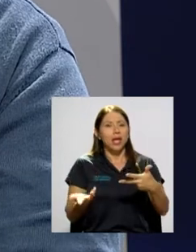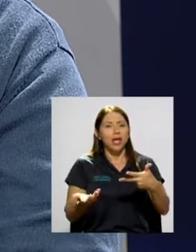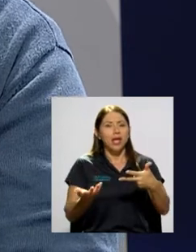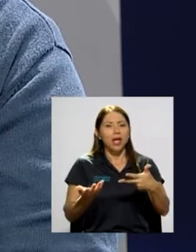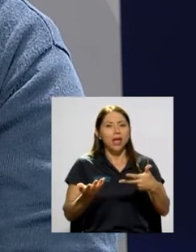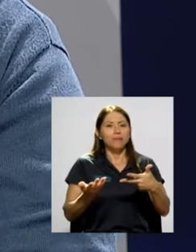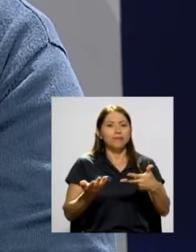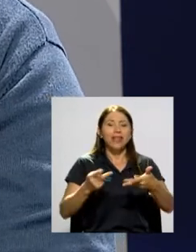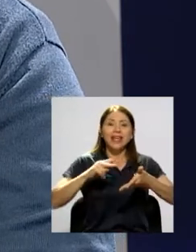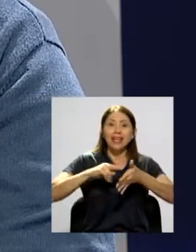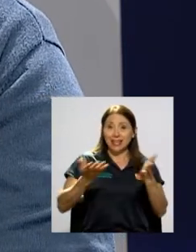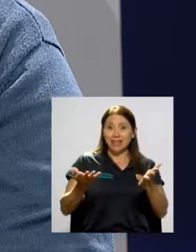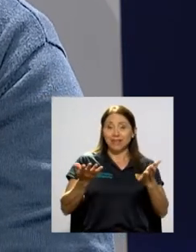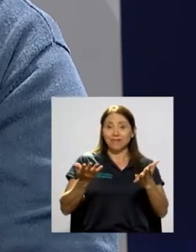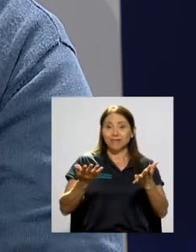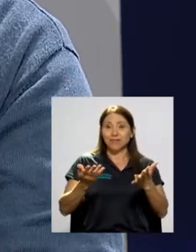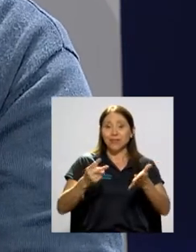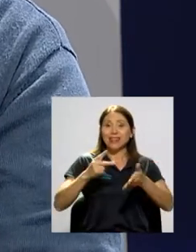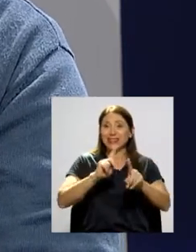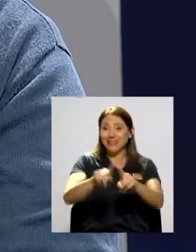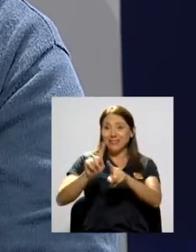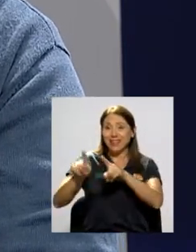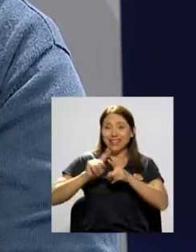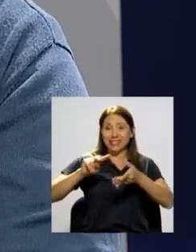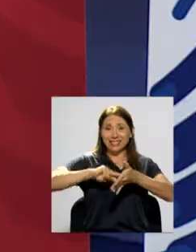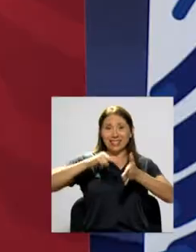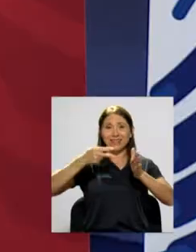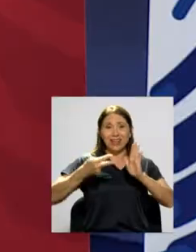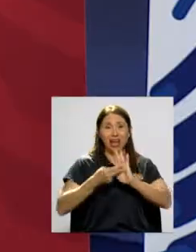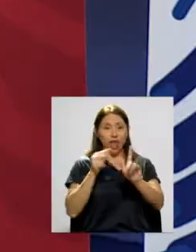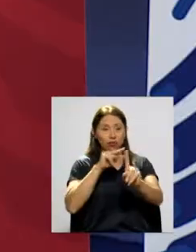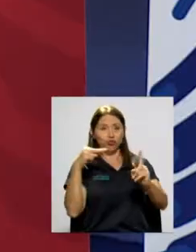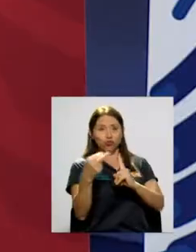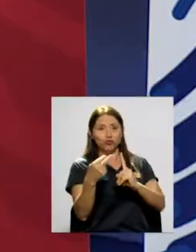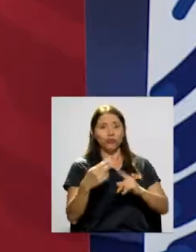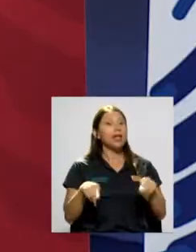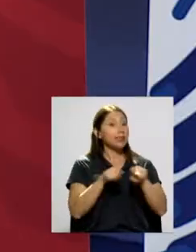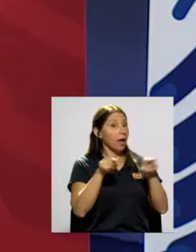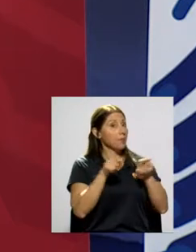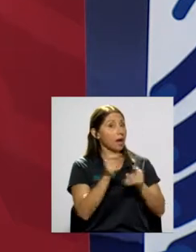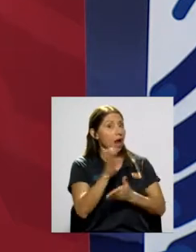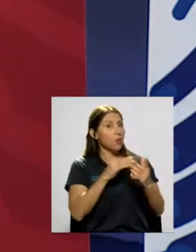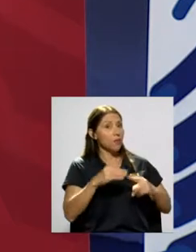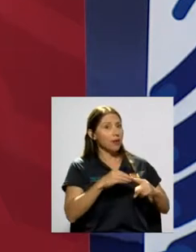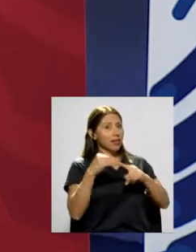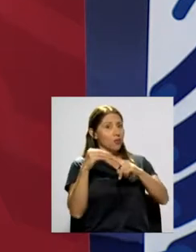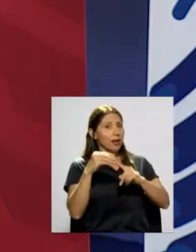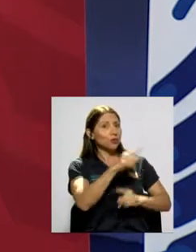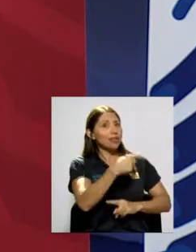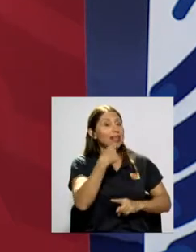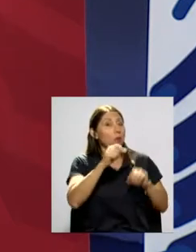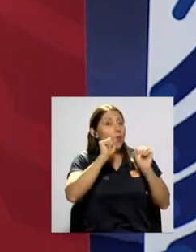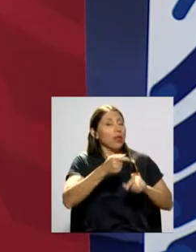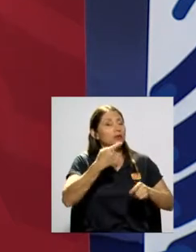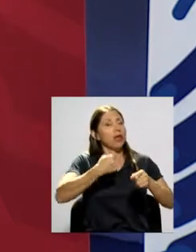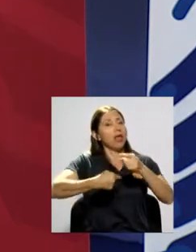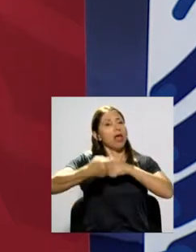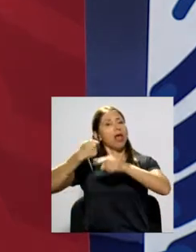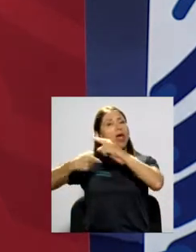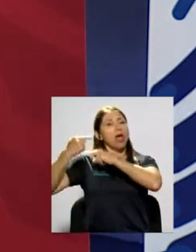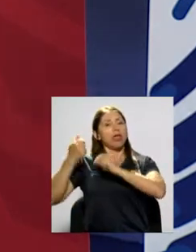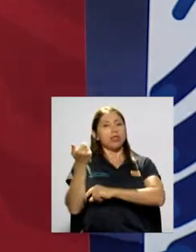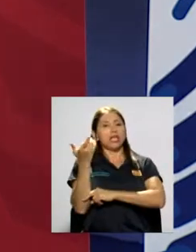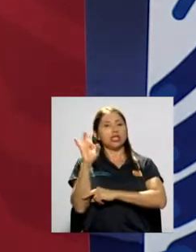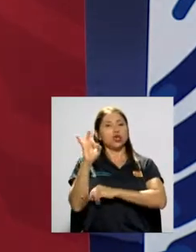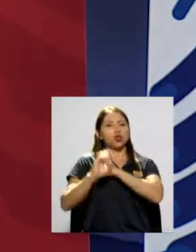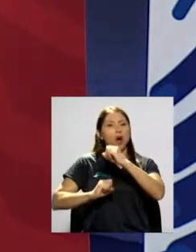de las significaciones que se le asignan. E inclusive, bueno, muy particular, porque usted bien decía, nos podríamos devolver 18 años,